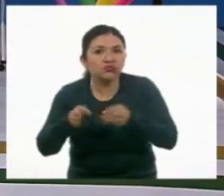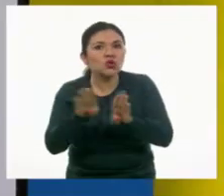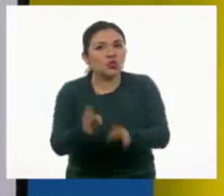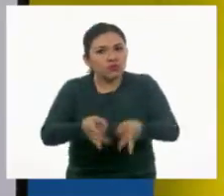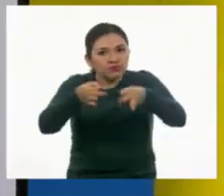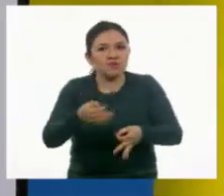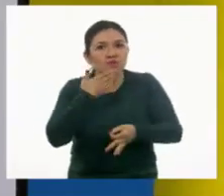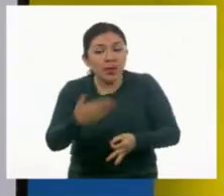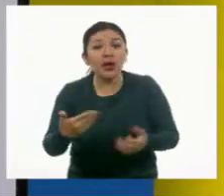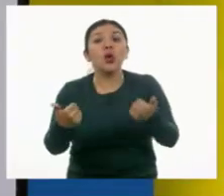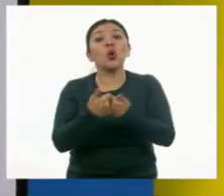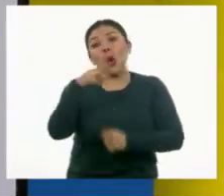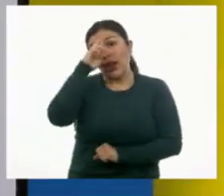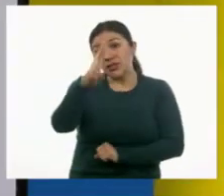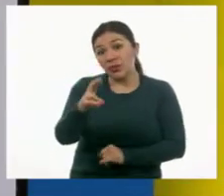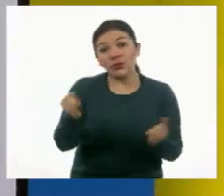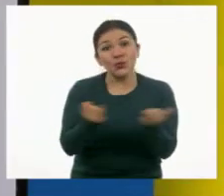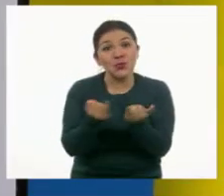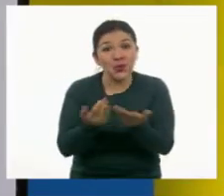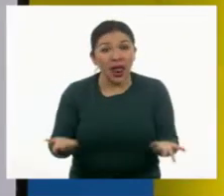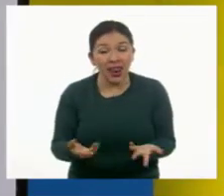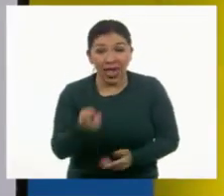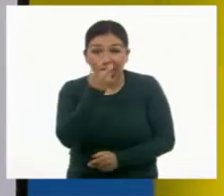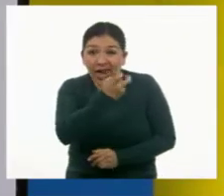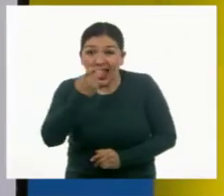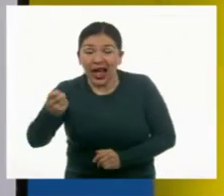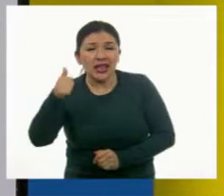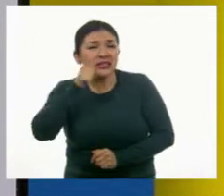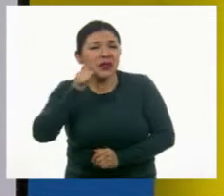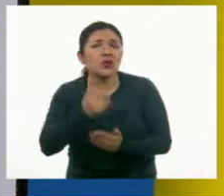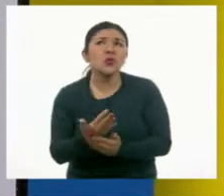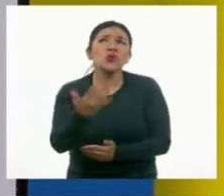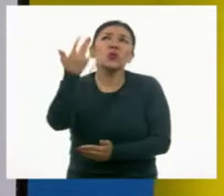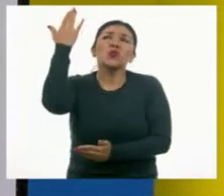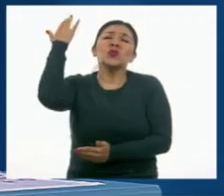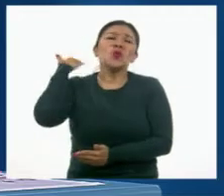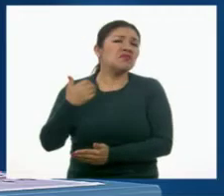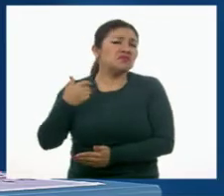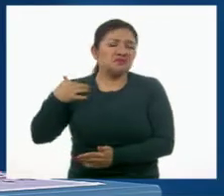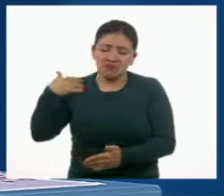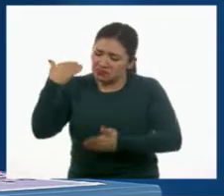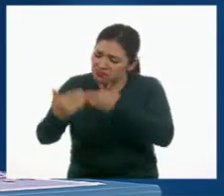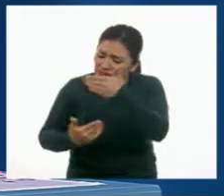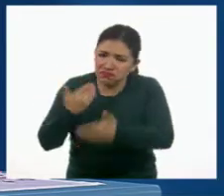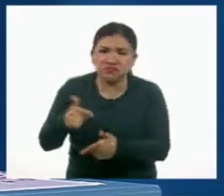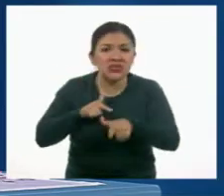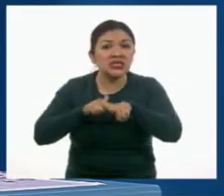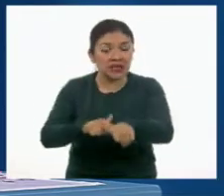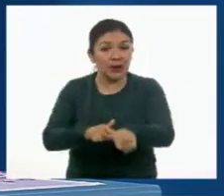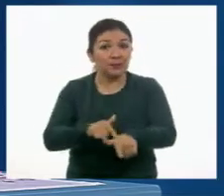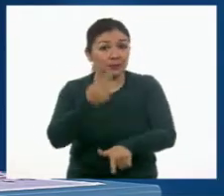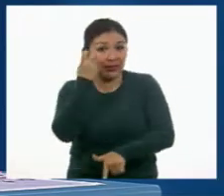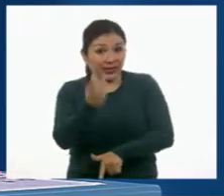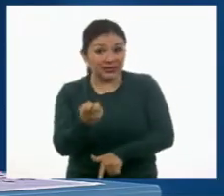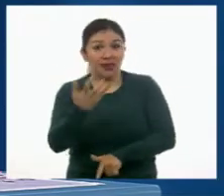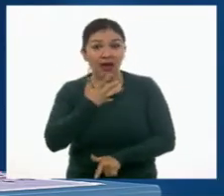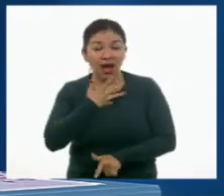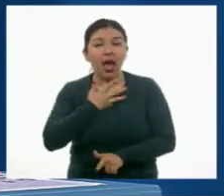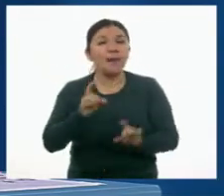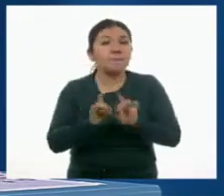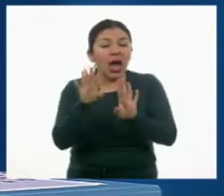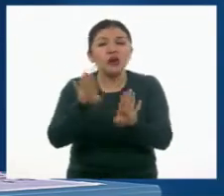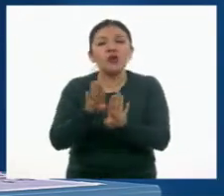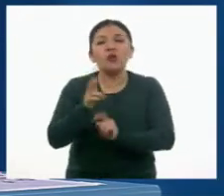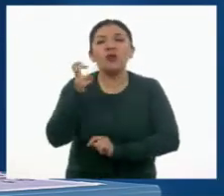sobre todo el respeto también. Entonces, esto ha existido desde siempre. Tenemos nosotros esta situación